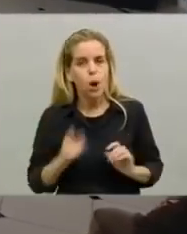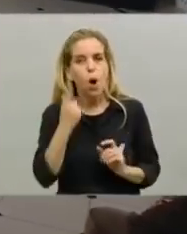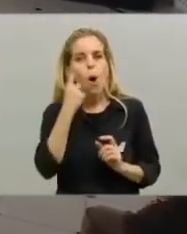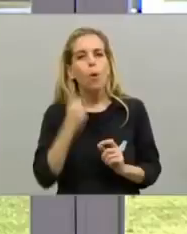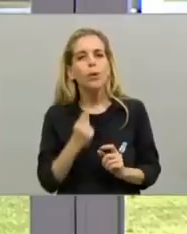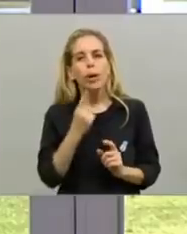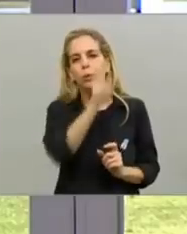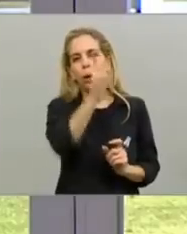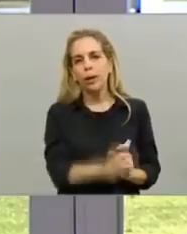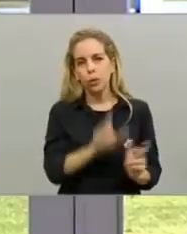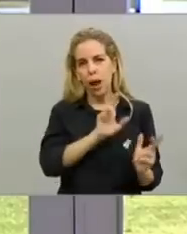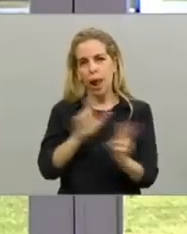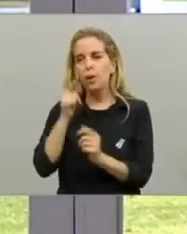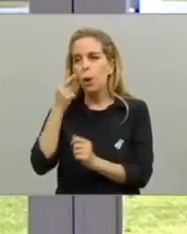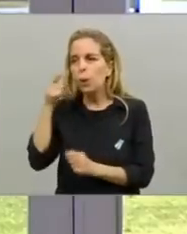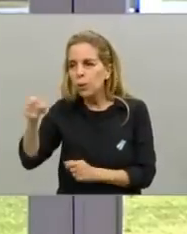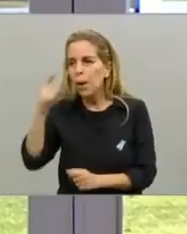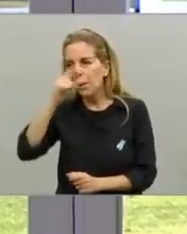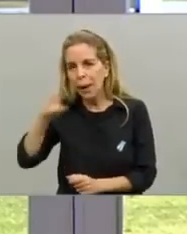de economía,